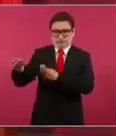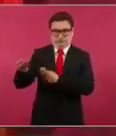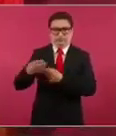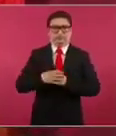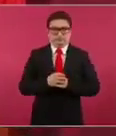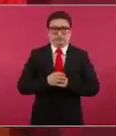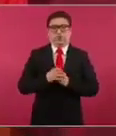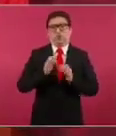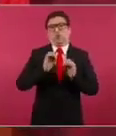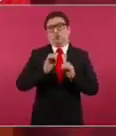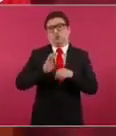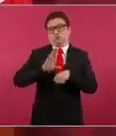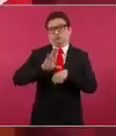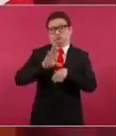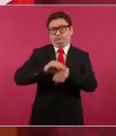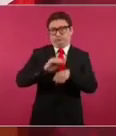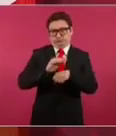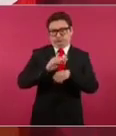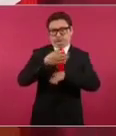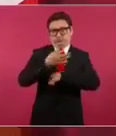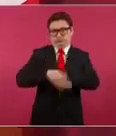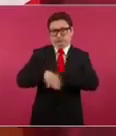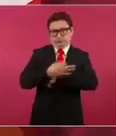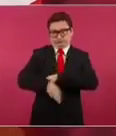o permisos temporales